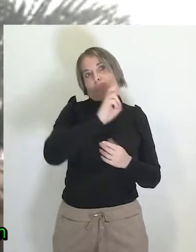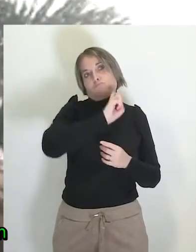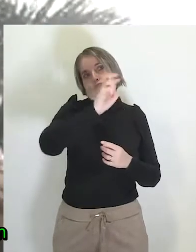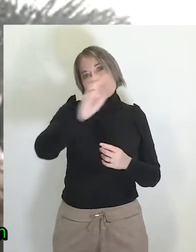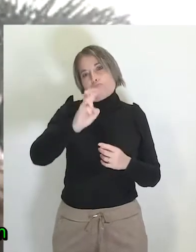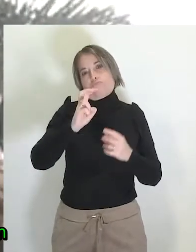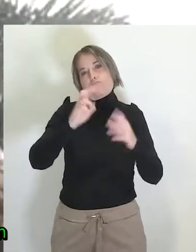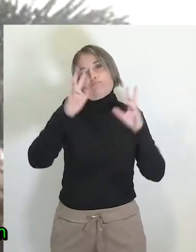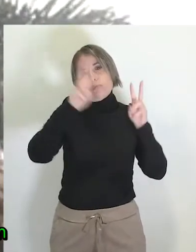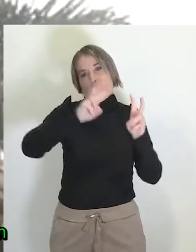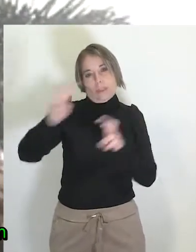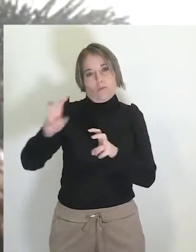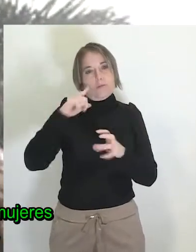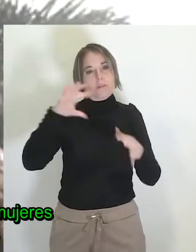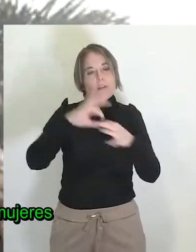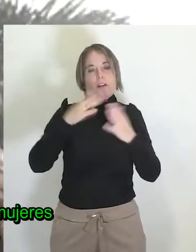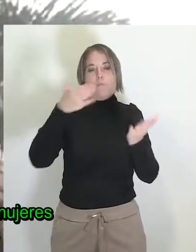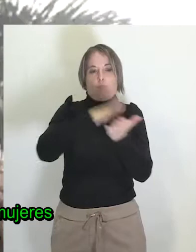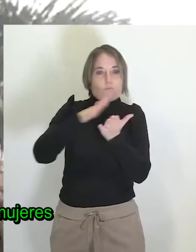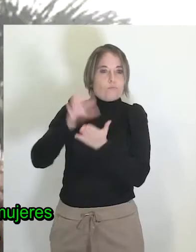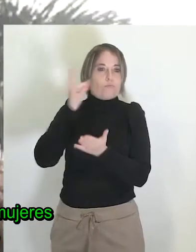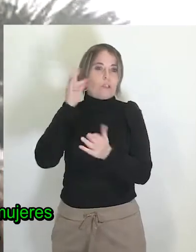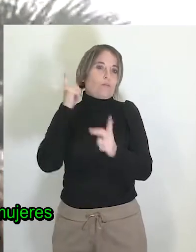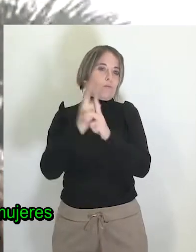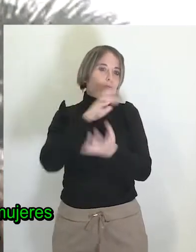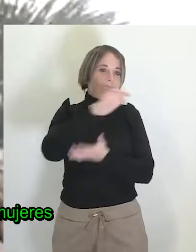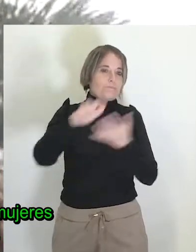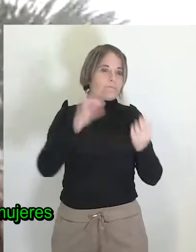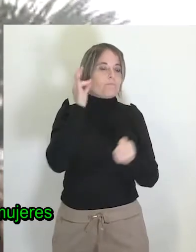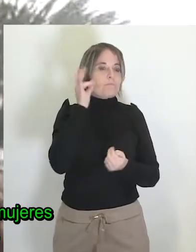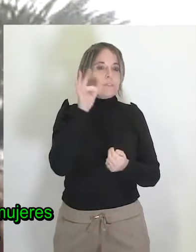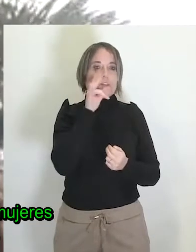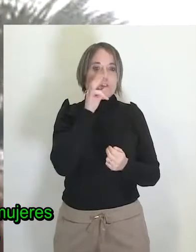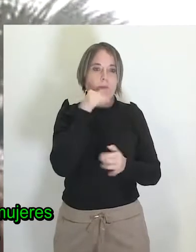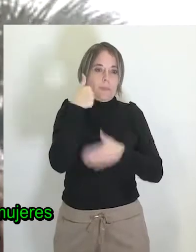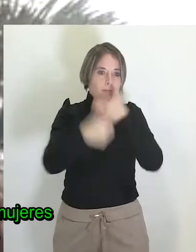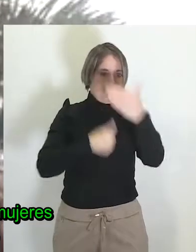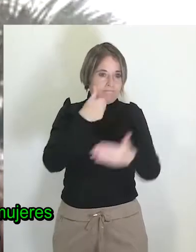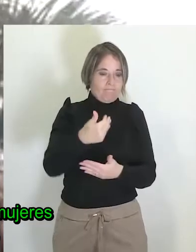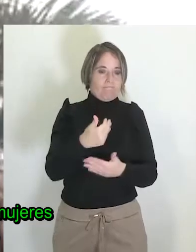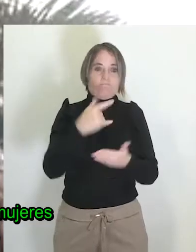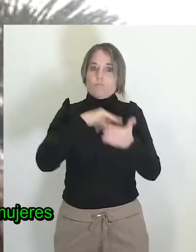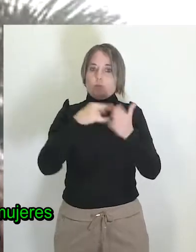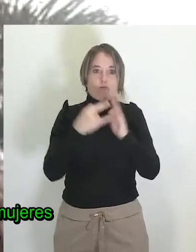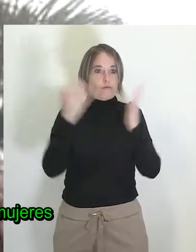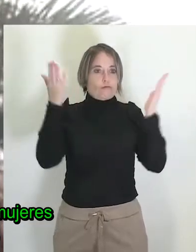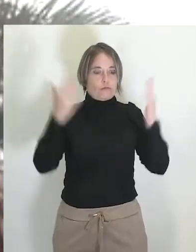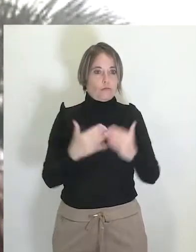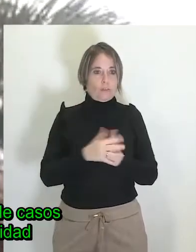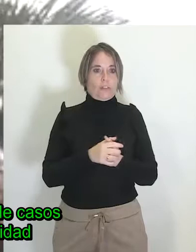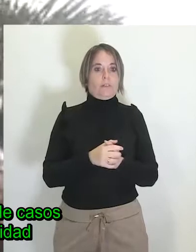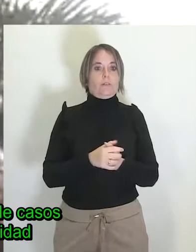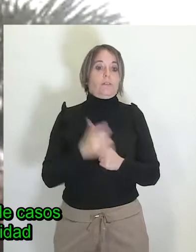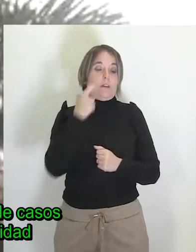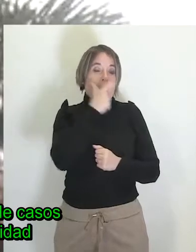causas que involucran femicidios o violencia contra las mujeres que siguen pues sin resolverse,